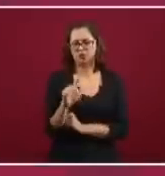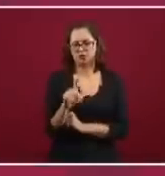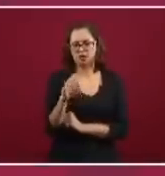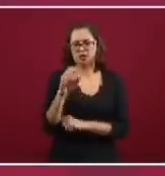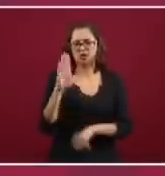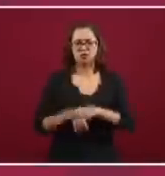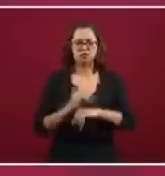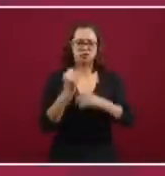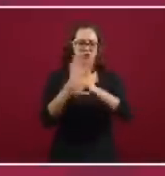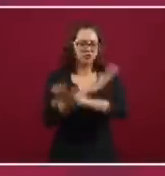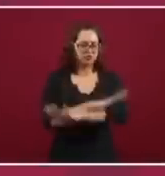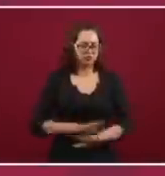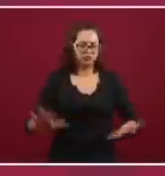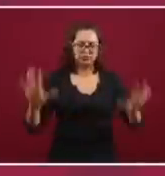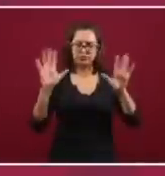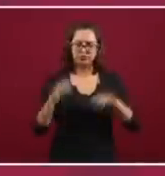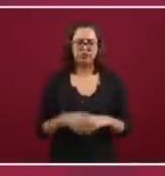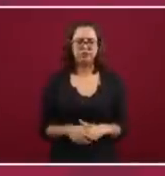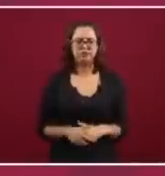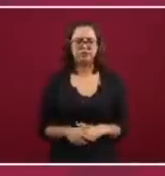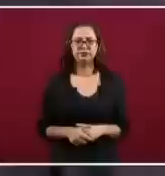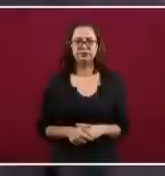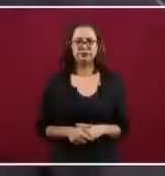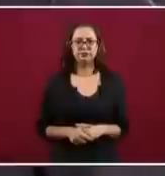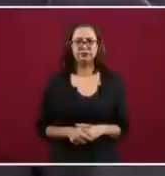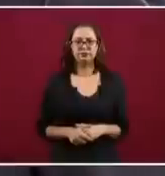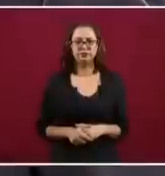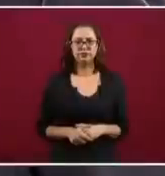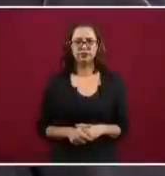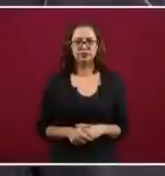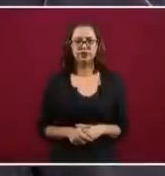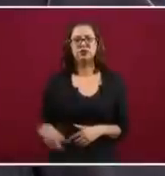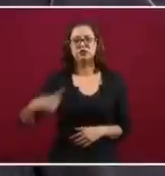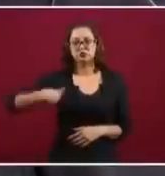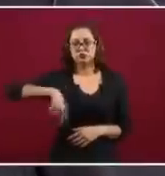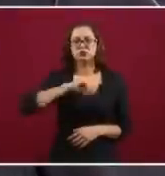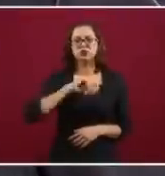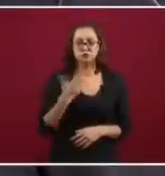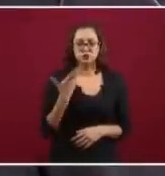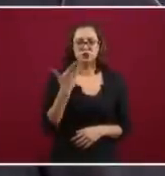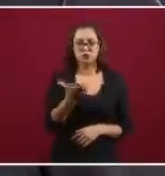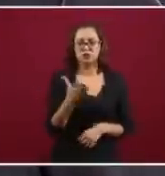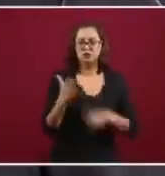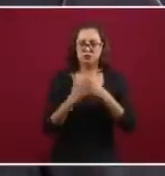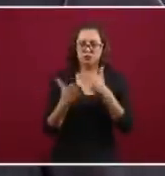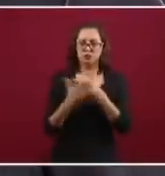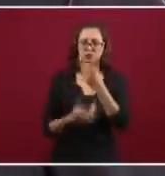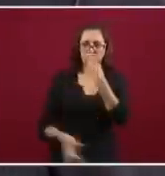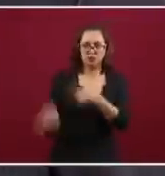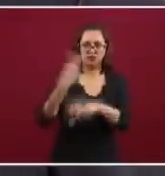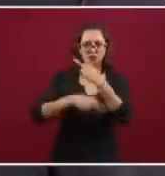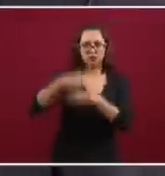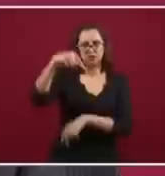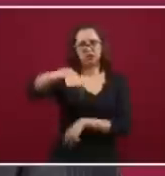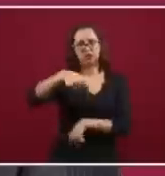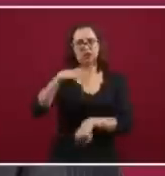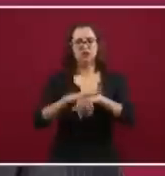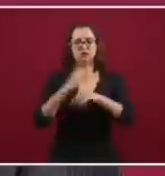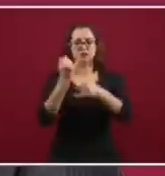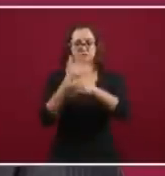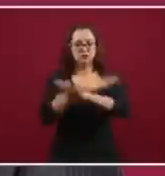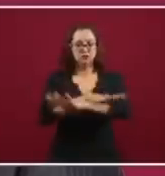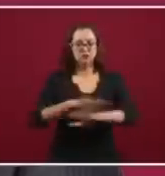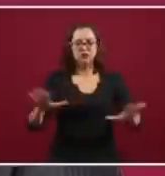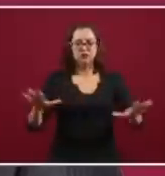¿sí?, ampliamente. Le vamos a pedir que venga acá y que informe sobre